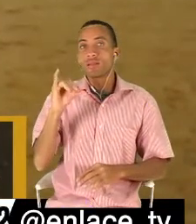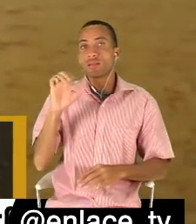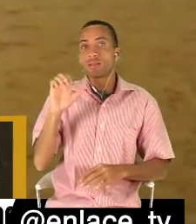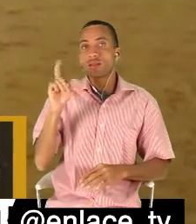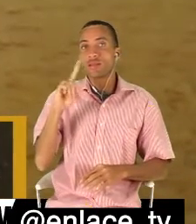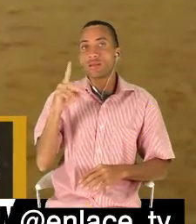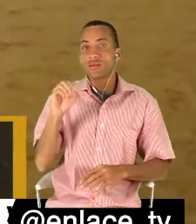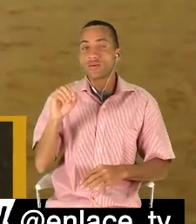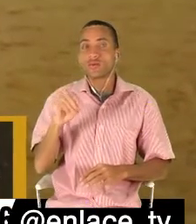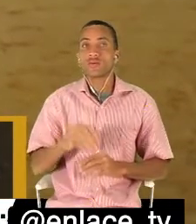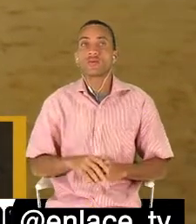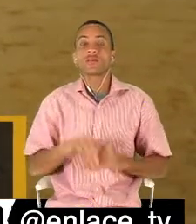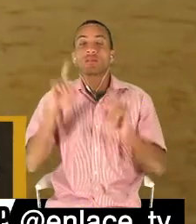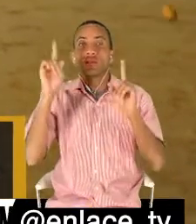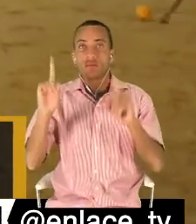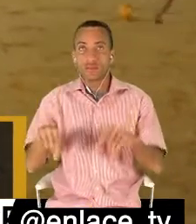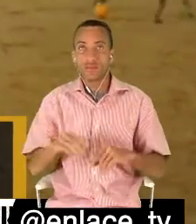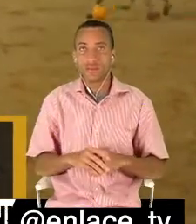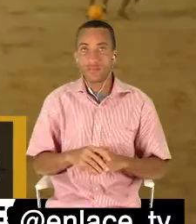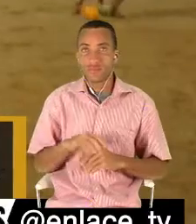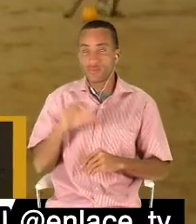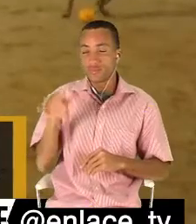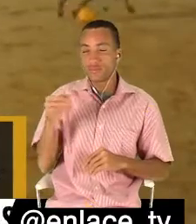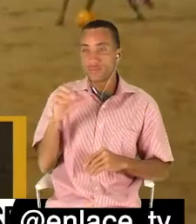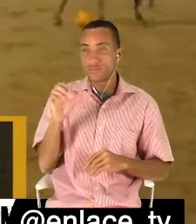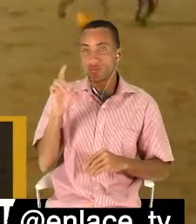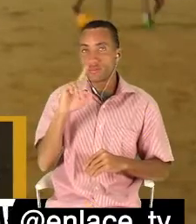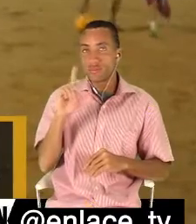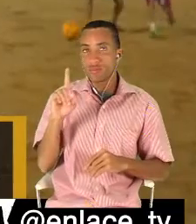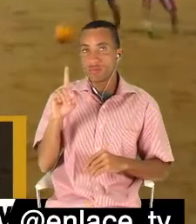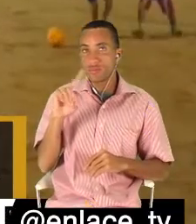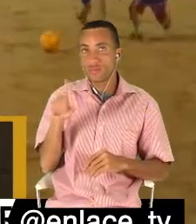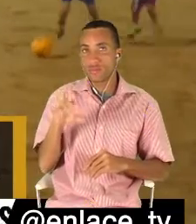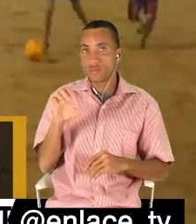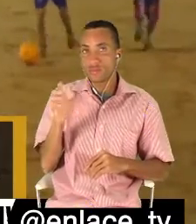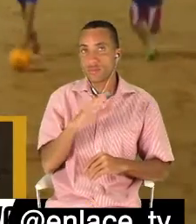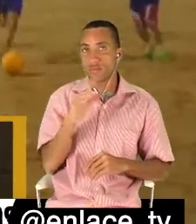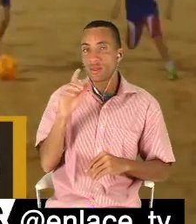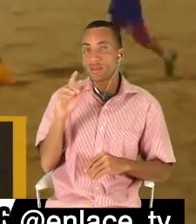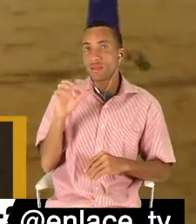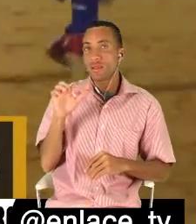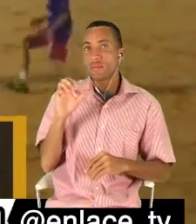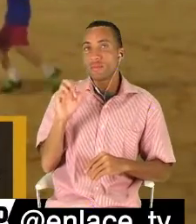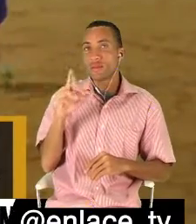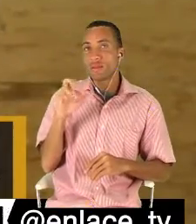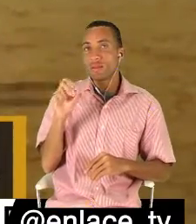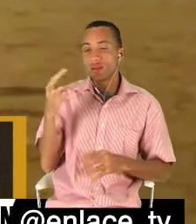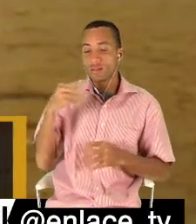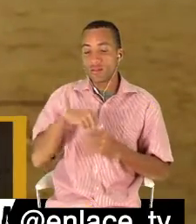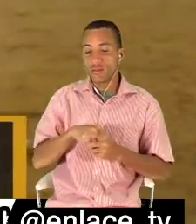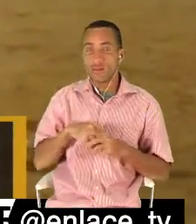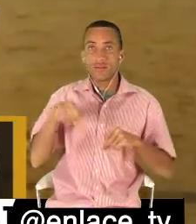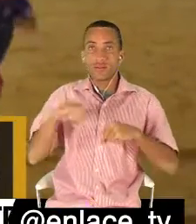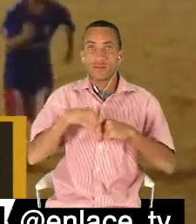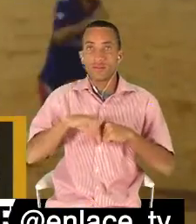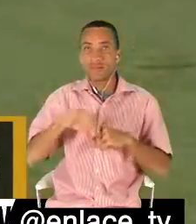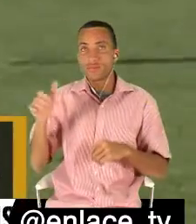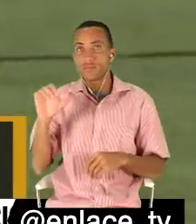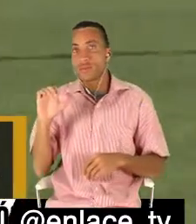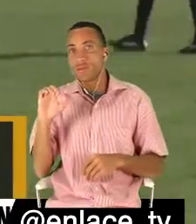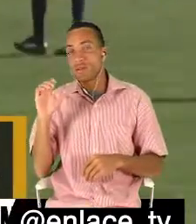José Pereira estuvo también un año con Equidad, está ahora en Alianza, y José Cuadrado, que es un defensa